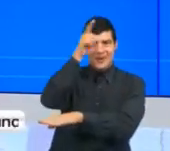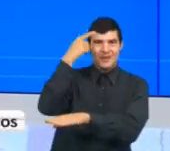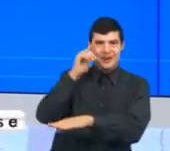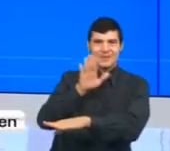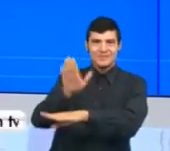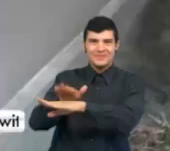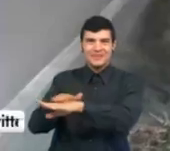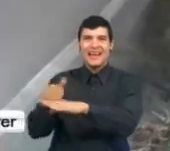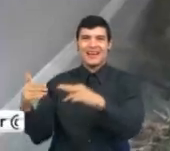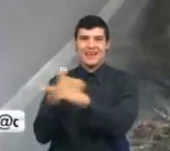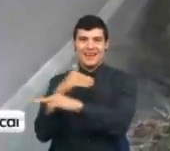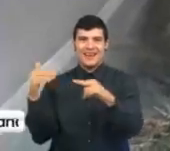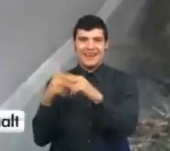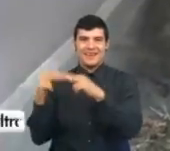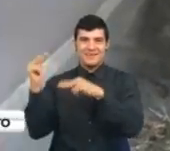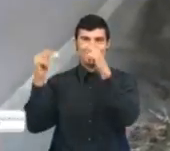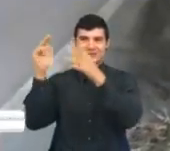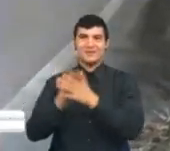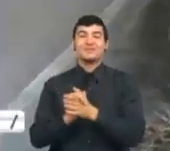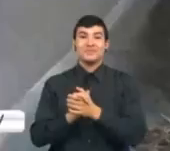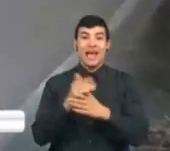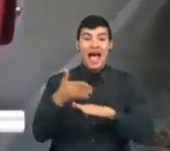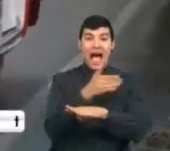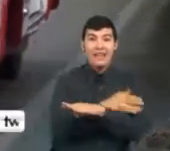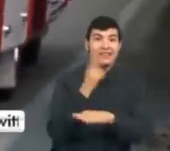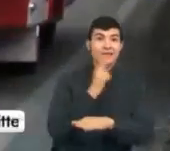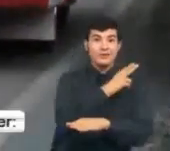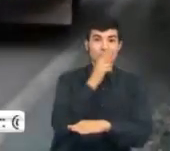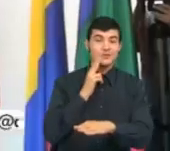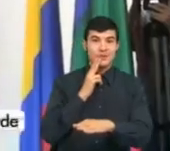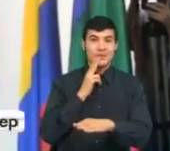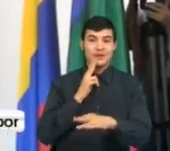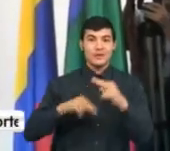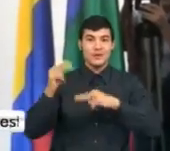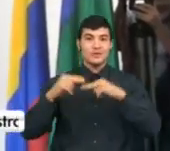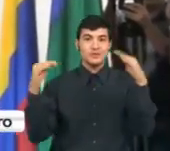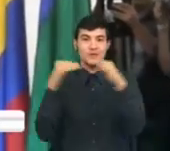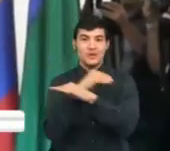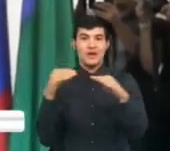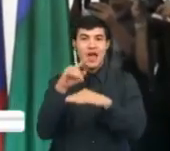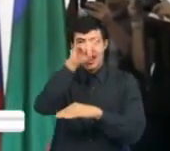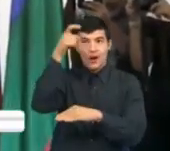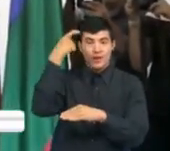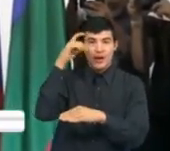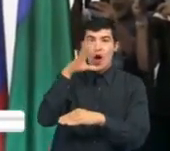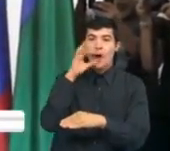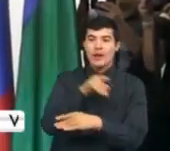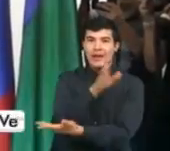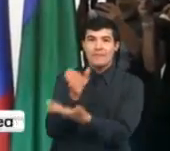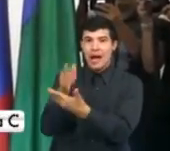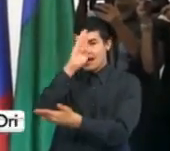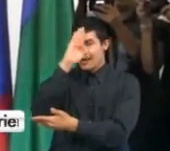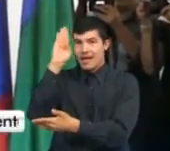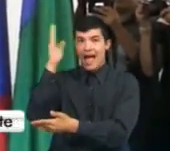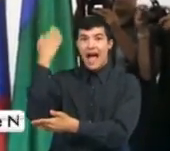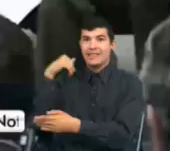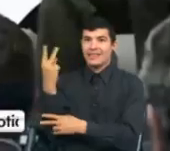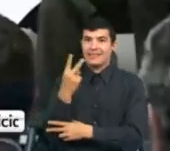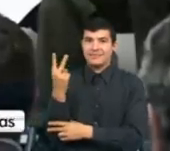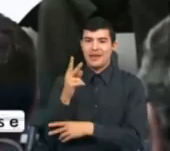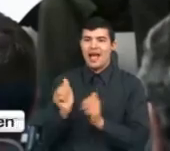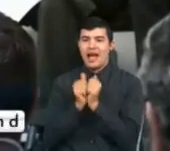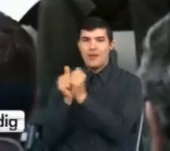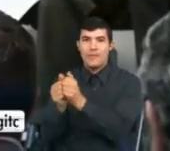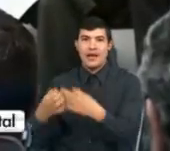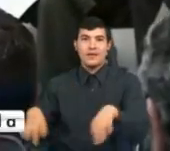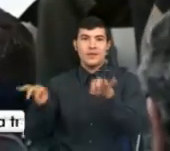nacional. Además de ratificar el compromiso con la variante de San Gil, el gobernador de Santander, en visita realizada a la capital guarantina el pasado viernes y acompañado de